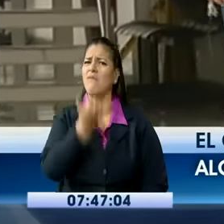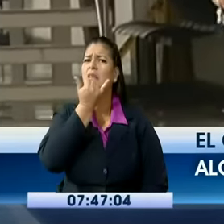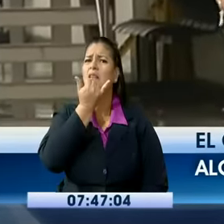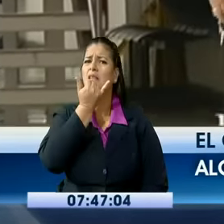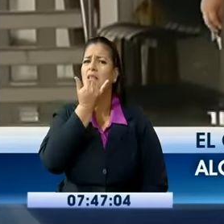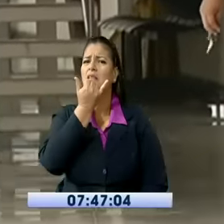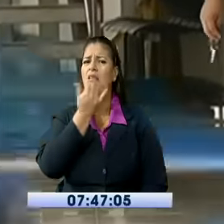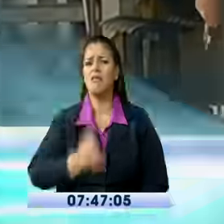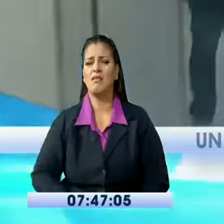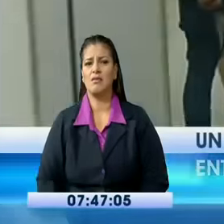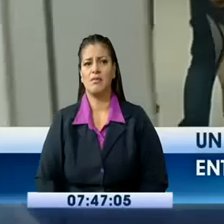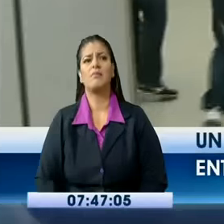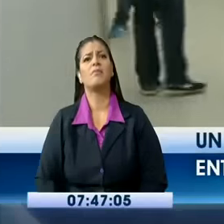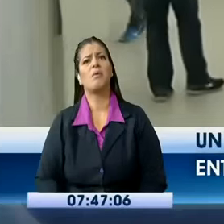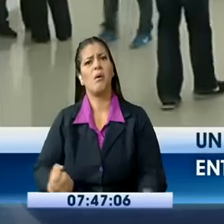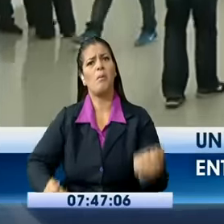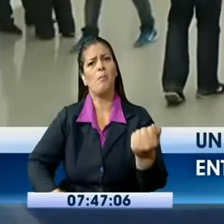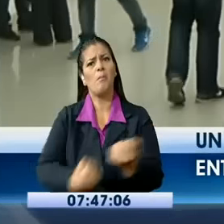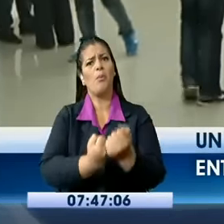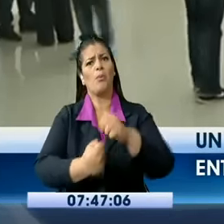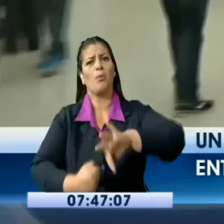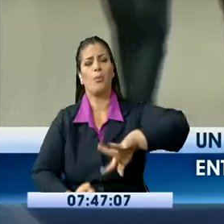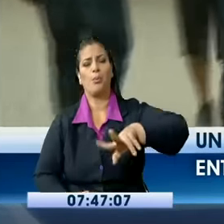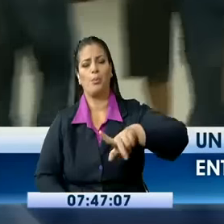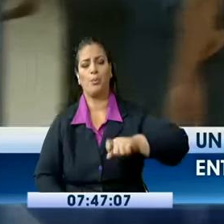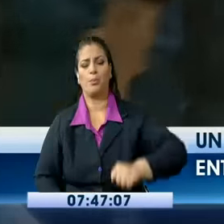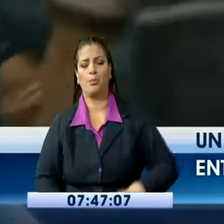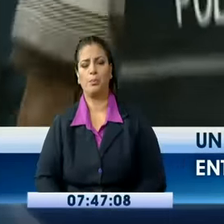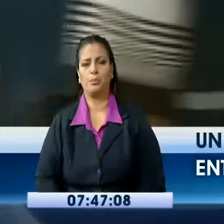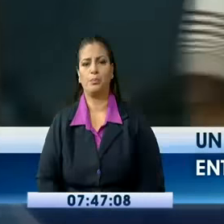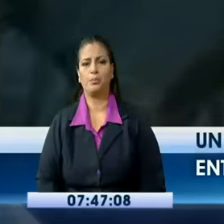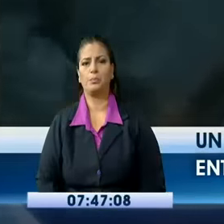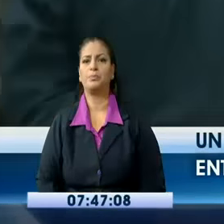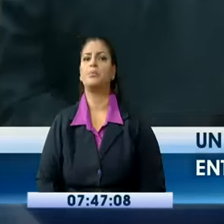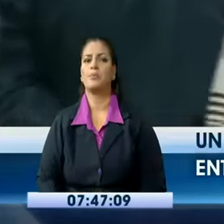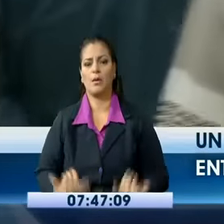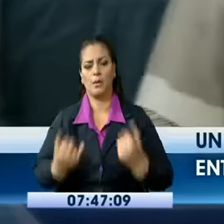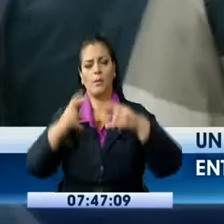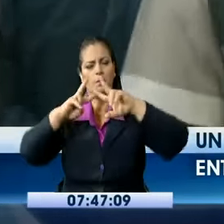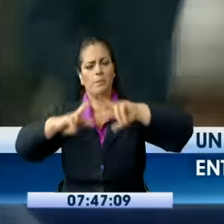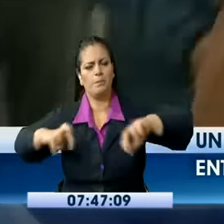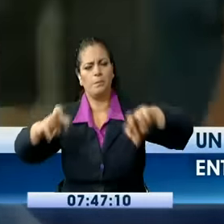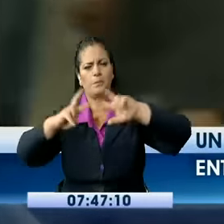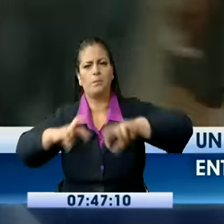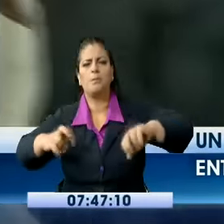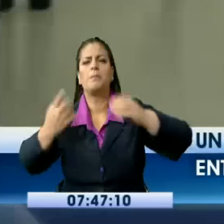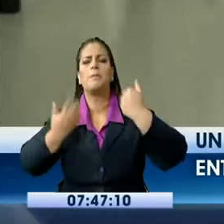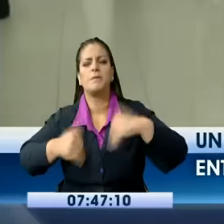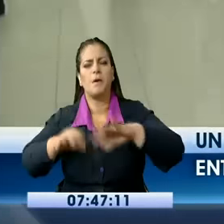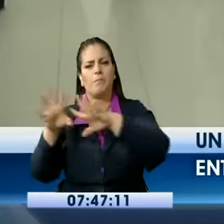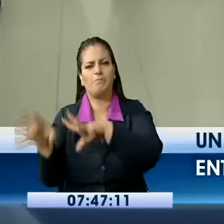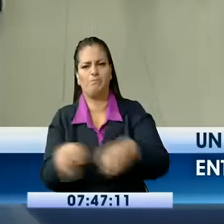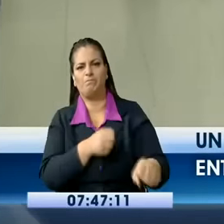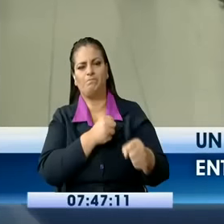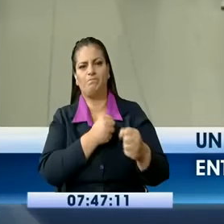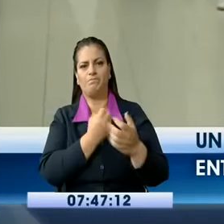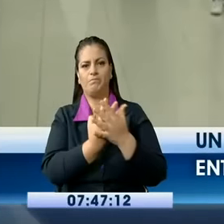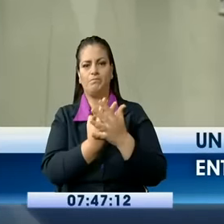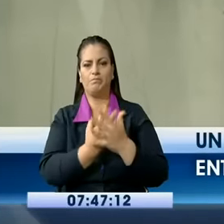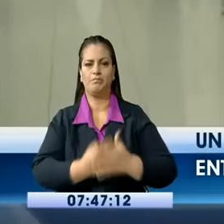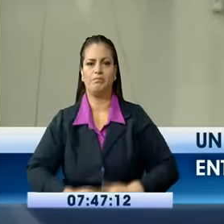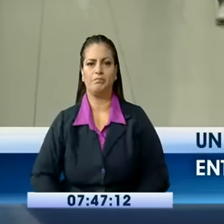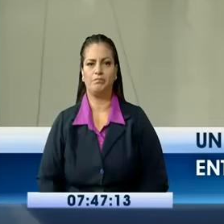aparentemente relación con miembros de esta organización. Eso también será investigado y la persona se encuentra en calidad de detenida.